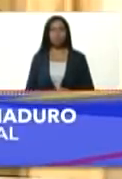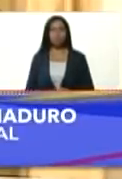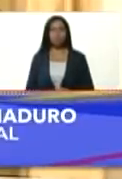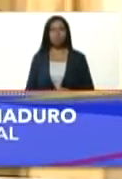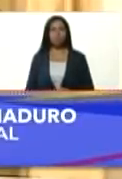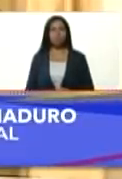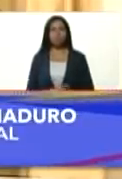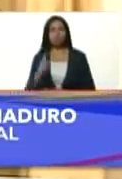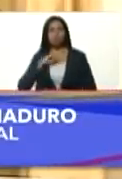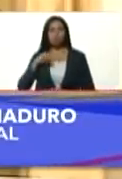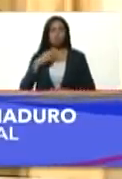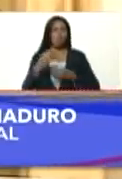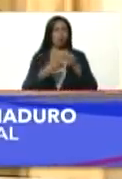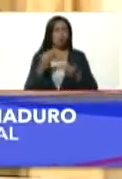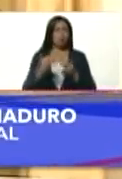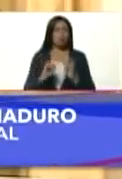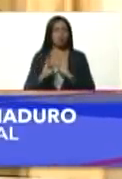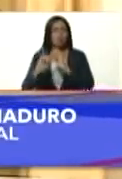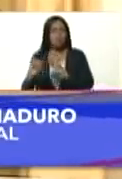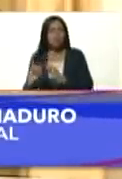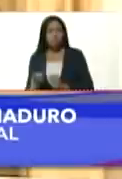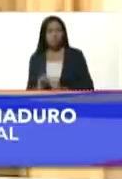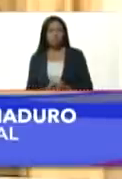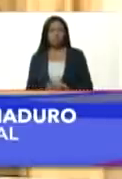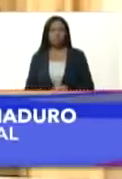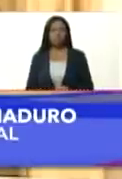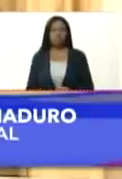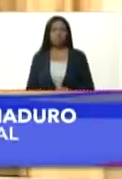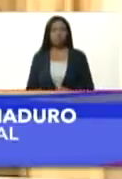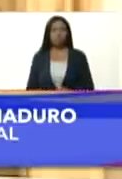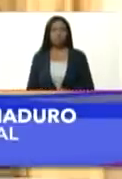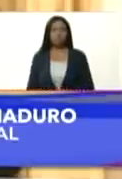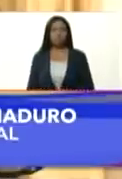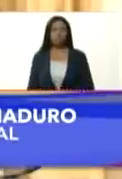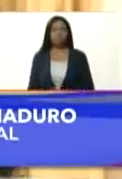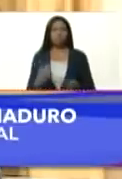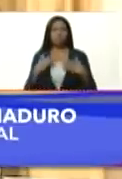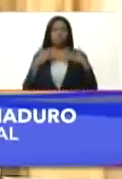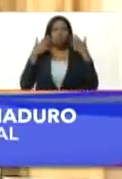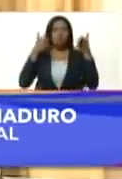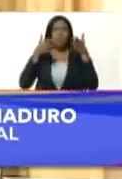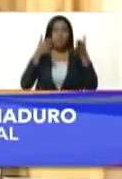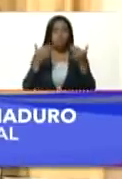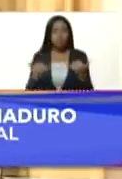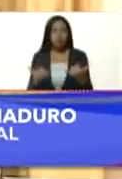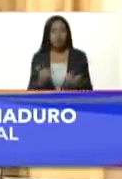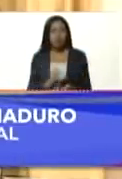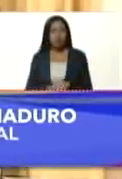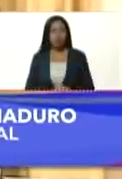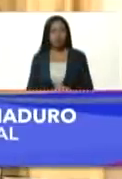Es lo que estamos haciendo. Es lo que recomiendan precisamente